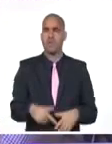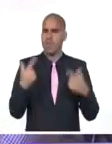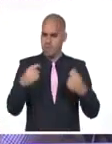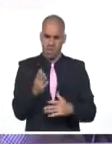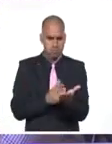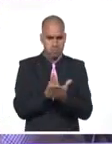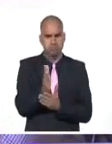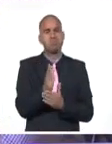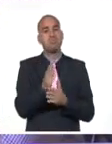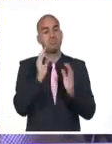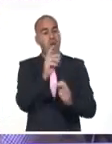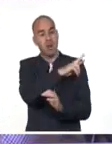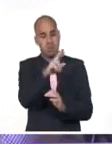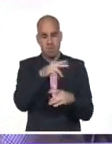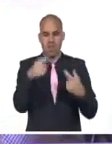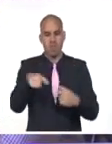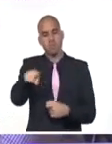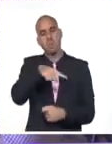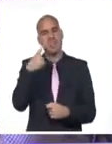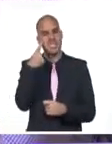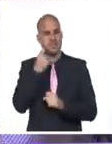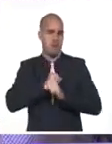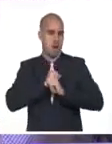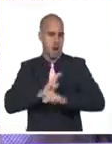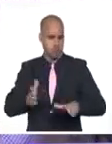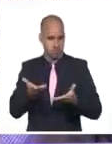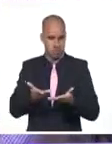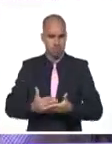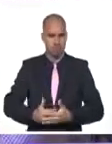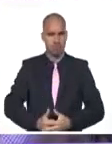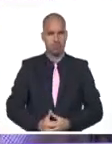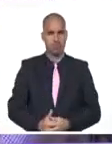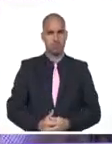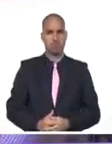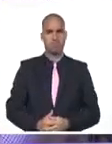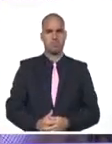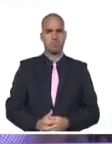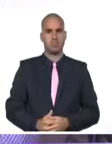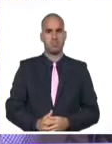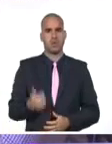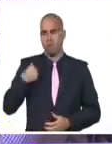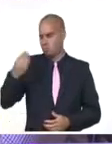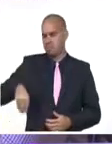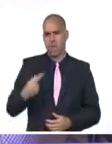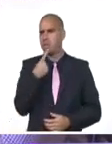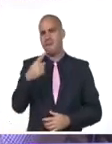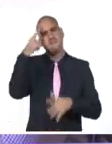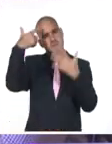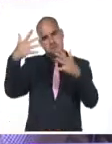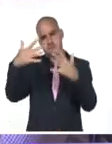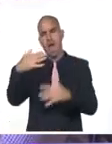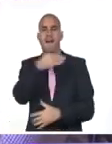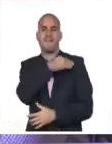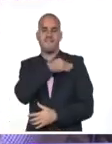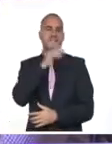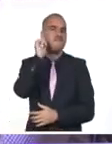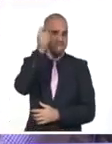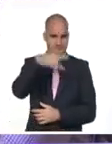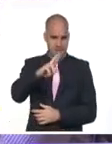los revolucionarios cubanos. Yo aprovecho para, en nombre del partido, también felicitar a las Fuerzas Armadas Revolucionarias y desde